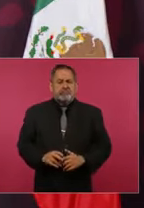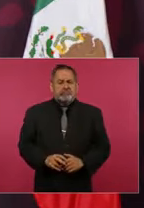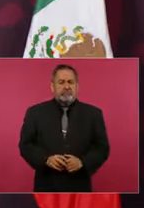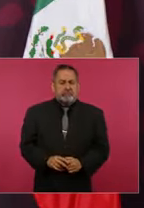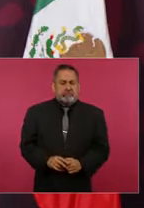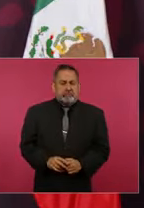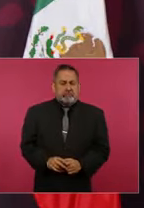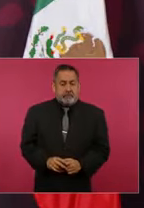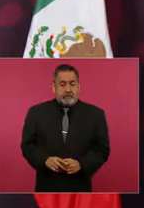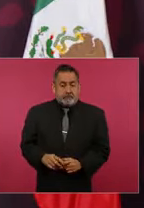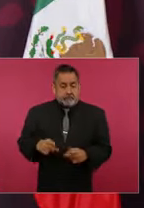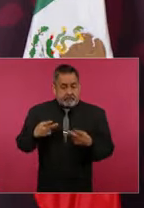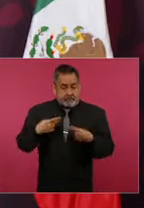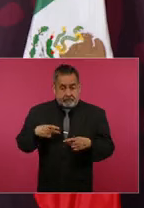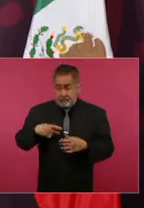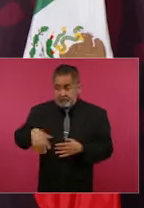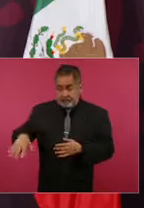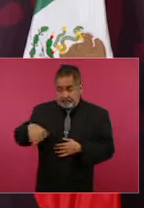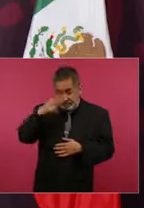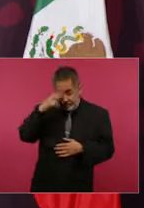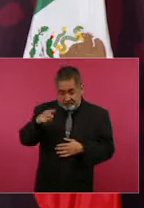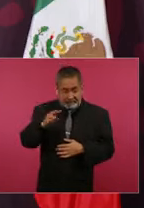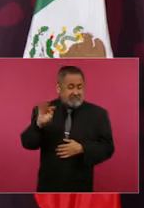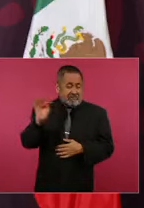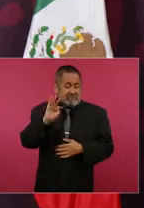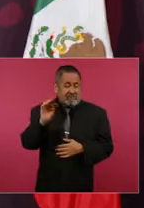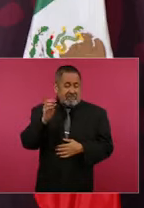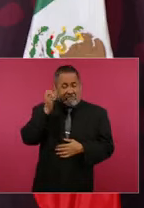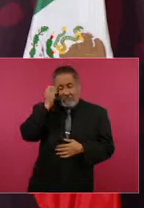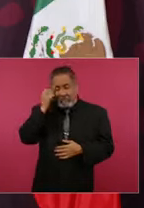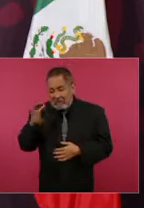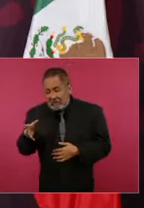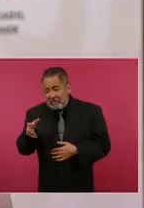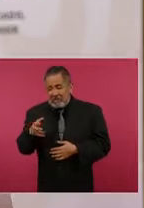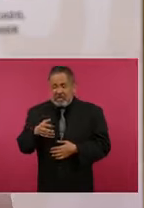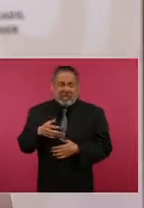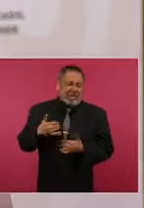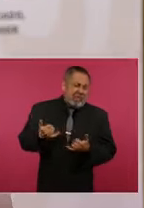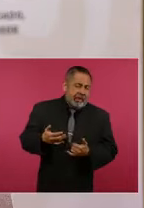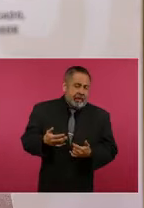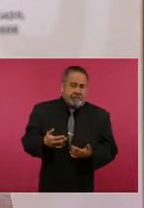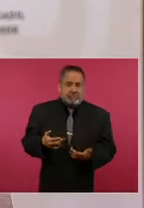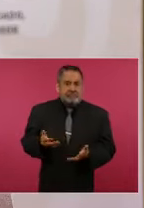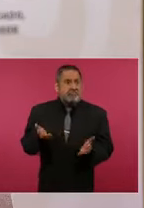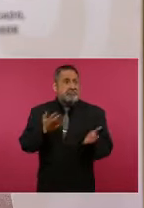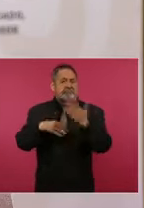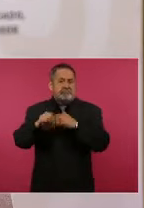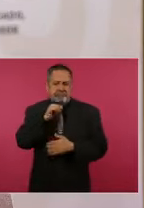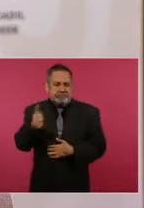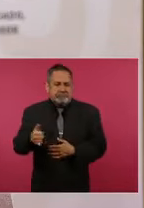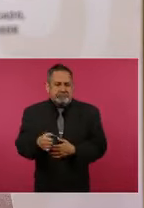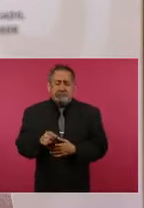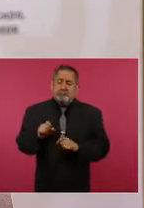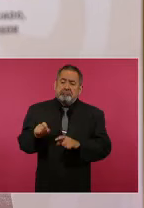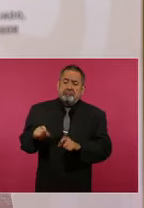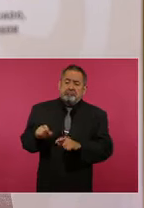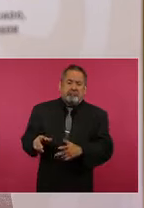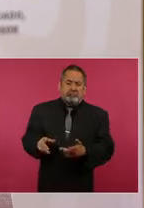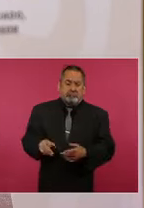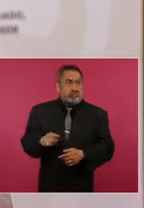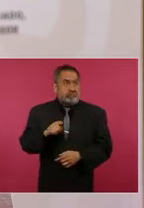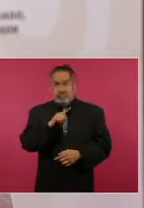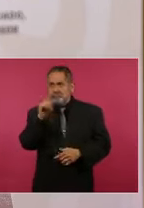Si el pueblo de México fuese un pueblo flojo, indolente, no saldría adelante en ninguna parte. A